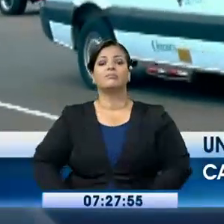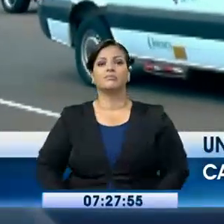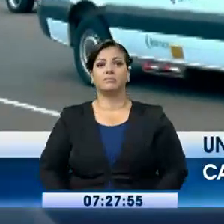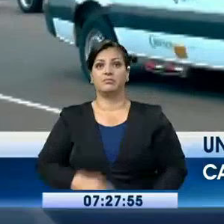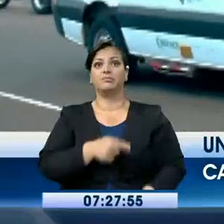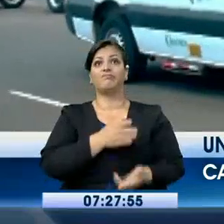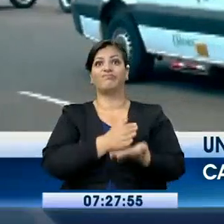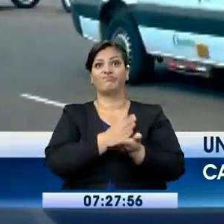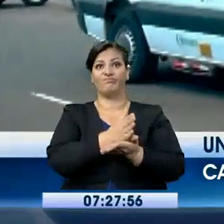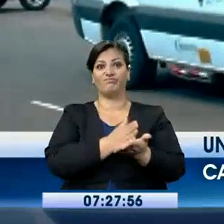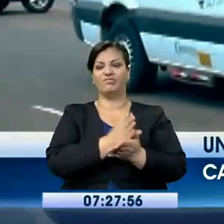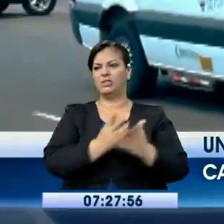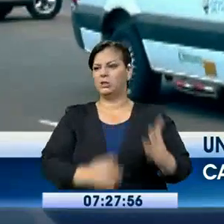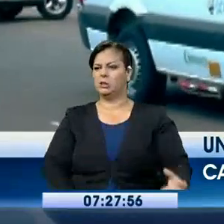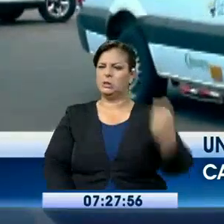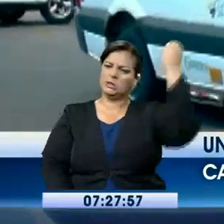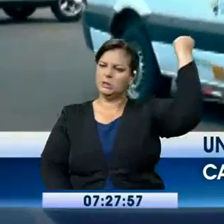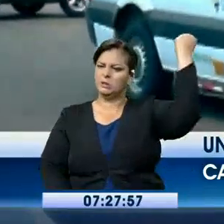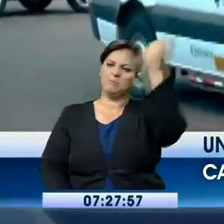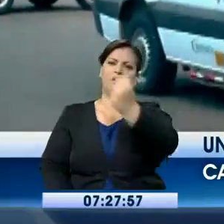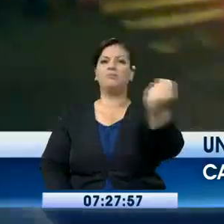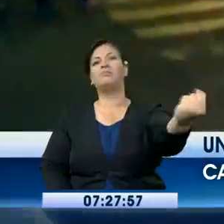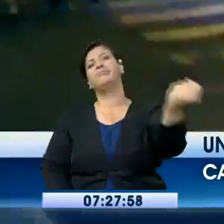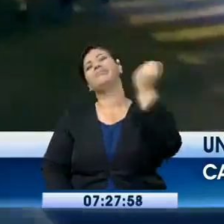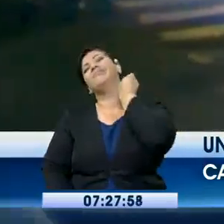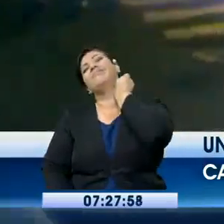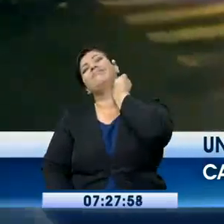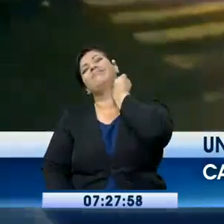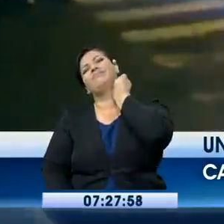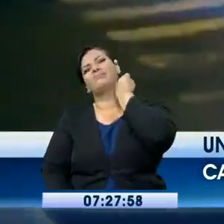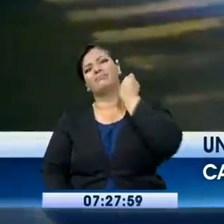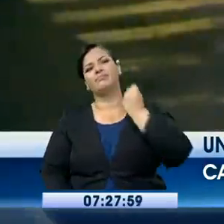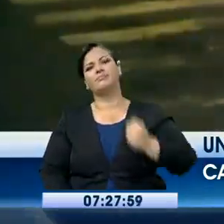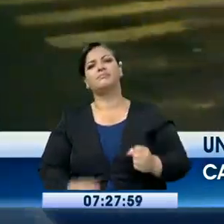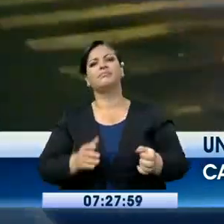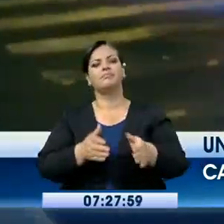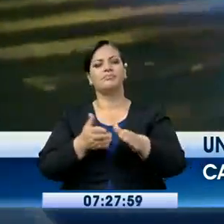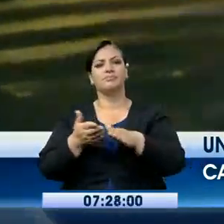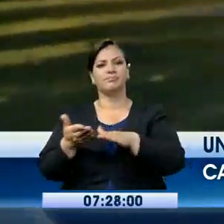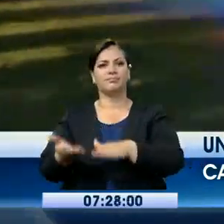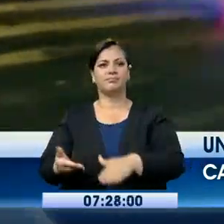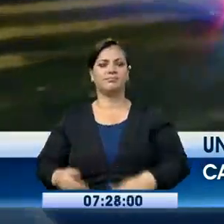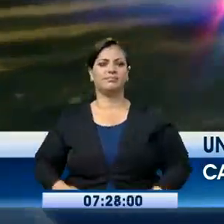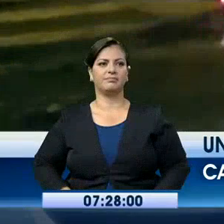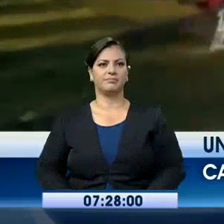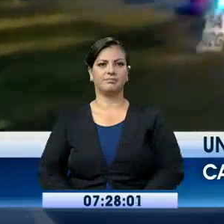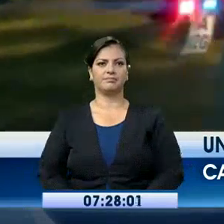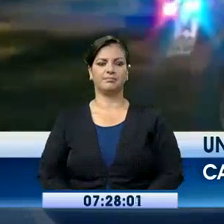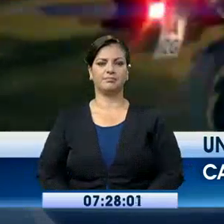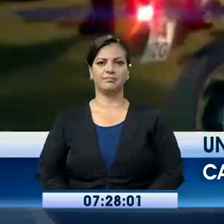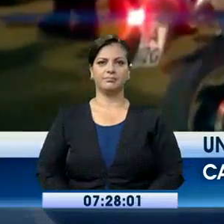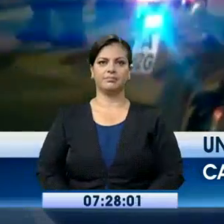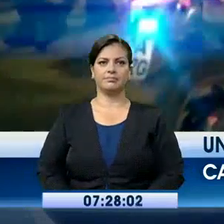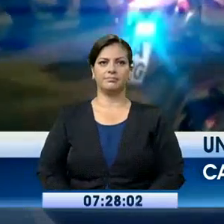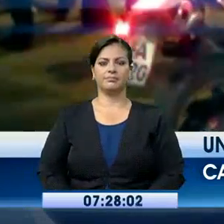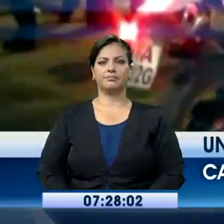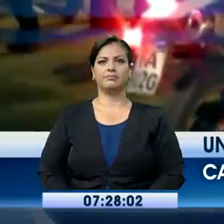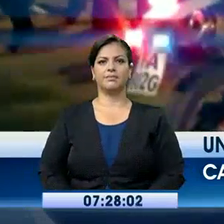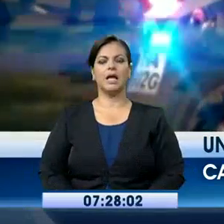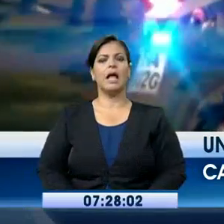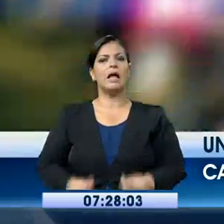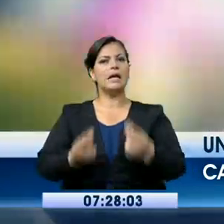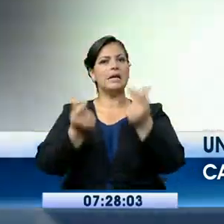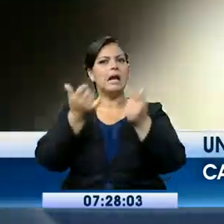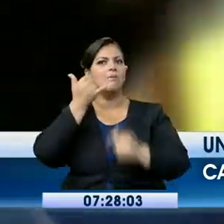sale uno de ellos herido, ¿no? Y prácticamente pues inmediatamente la voz de alerta avanza a las